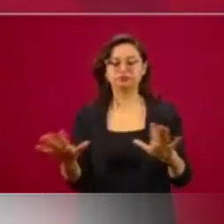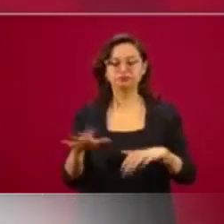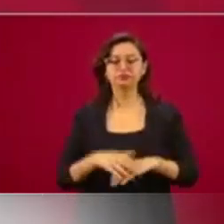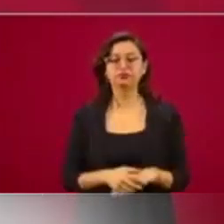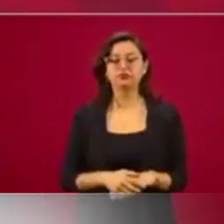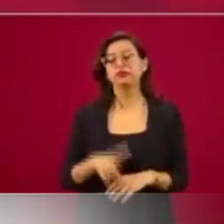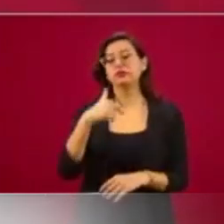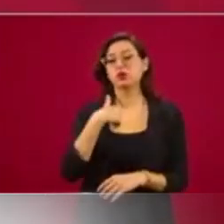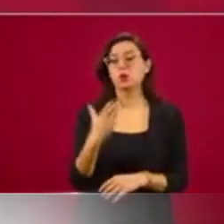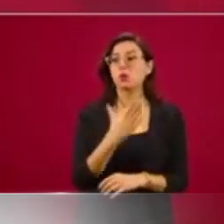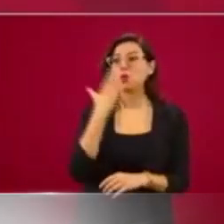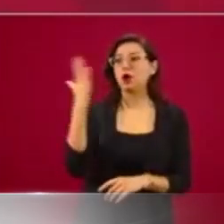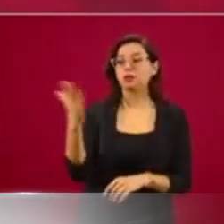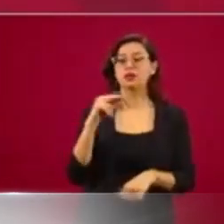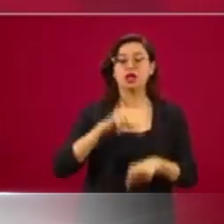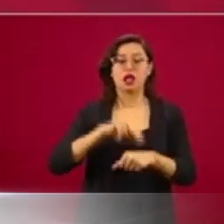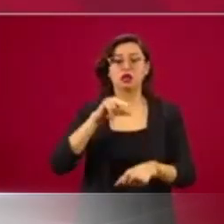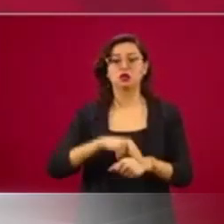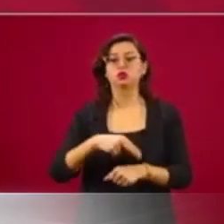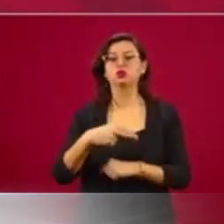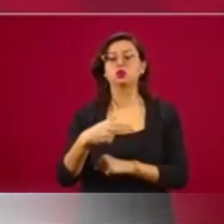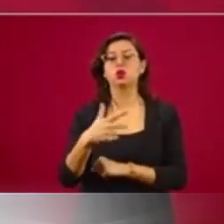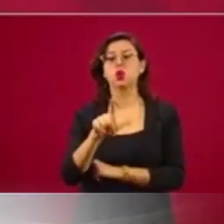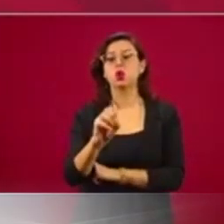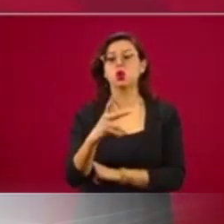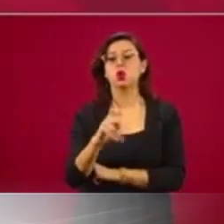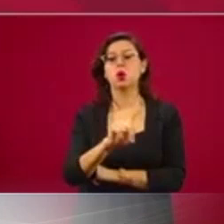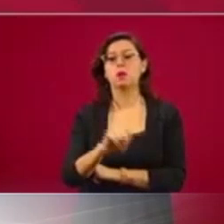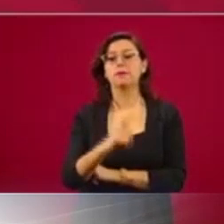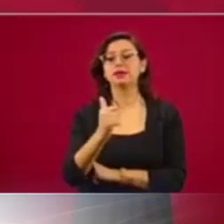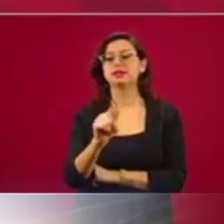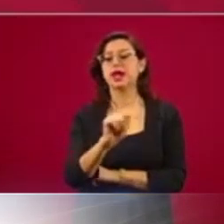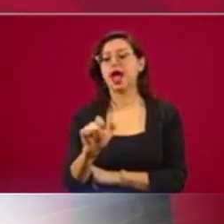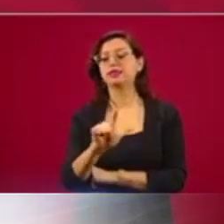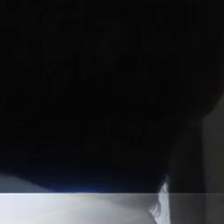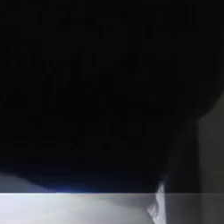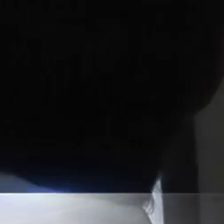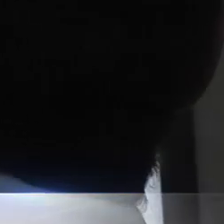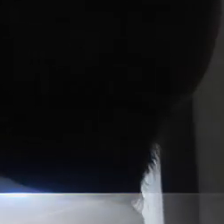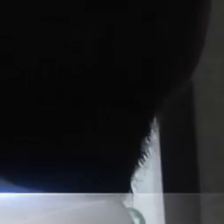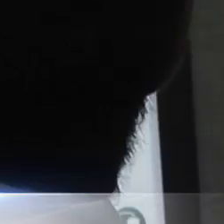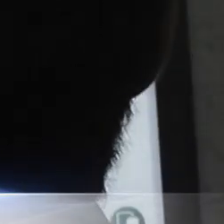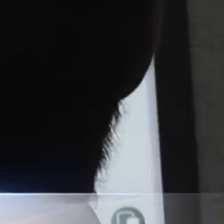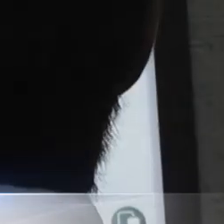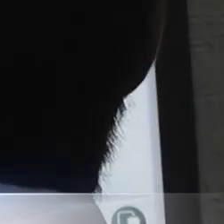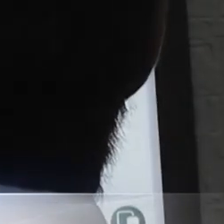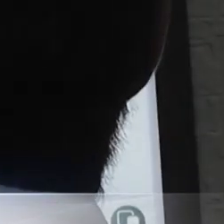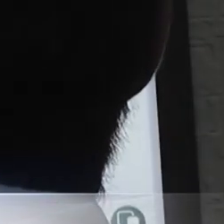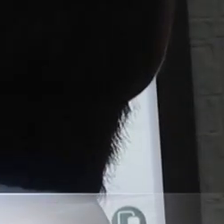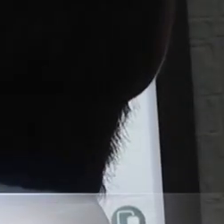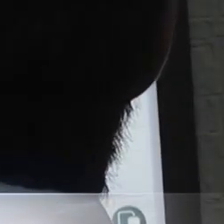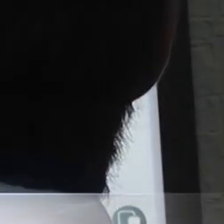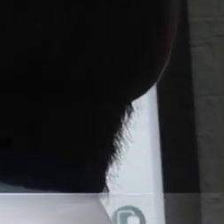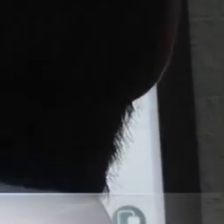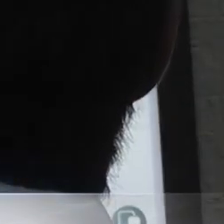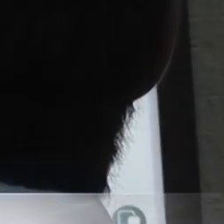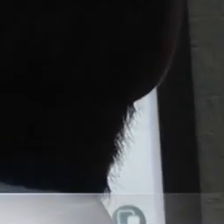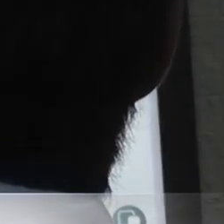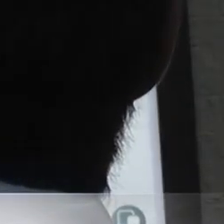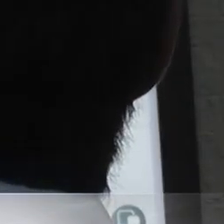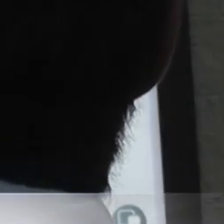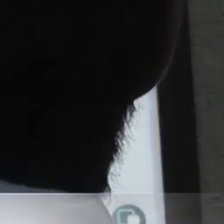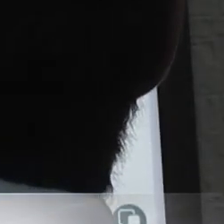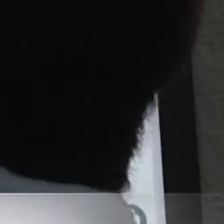no es ninguna concesión extra, sino una obligación del gobierno federal para compensar la recaudación de la federación